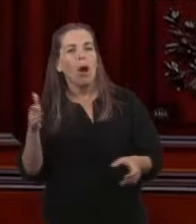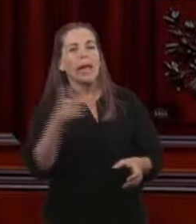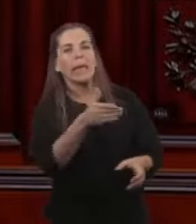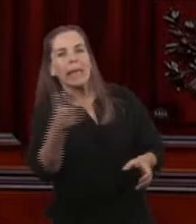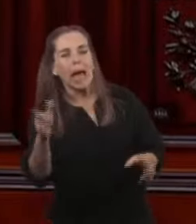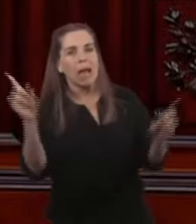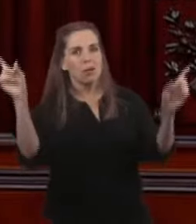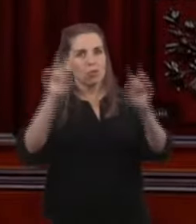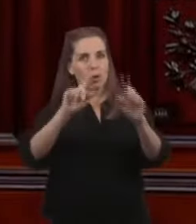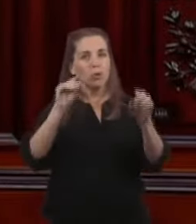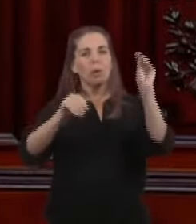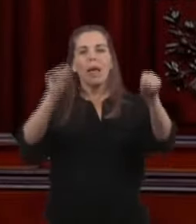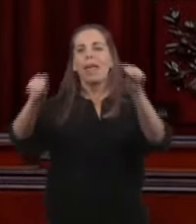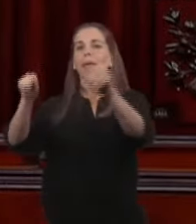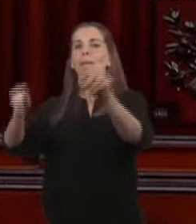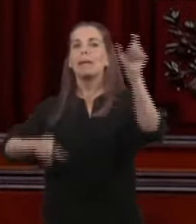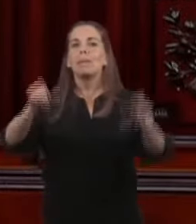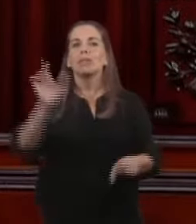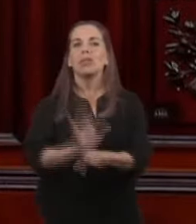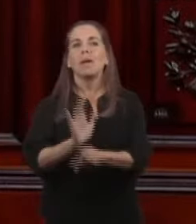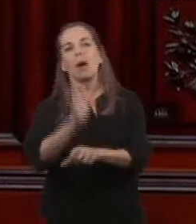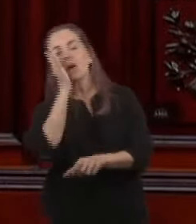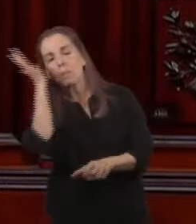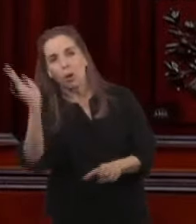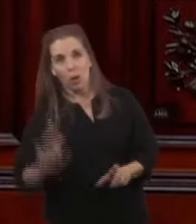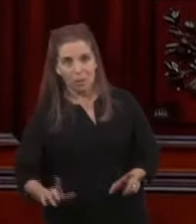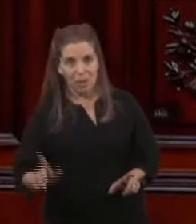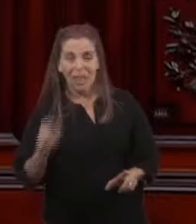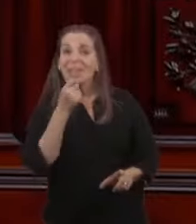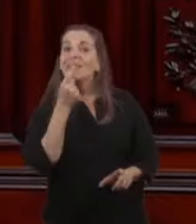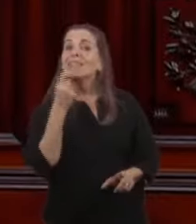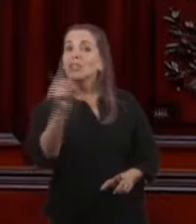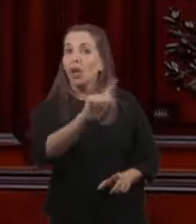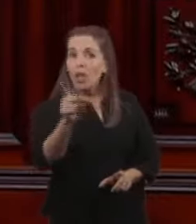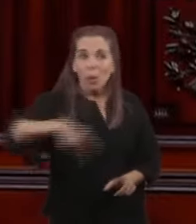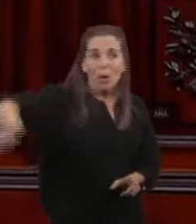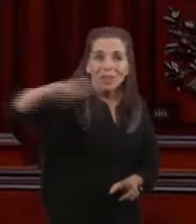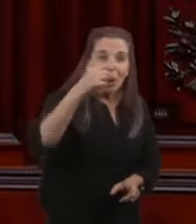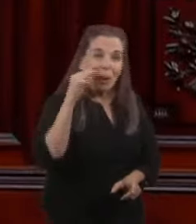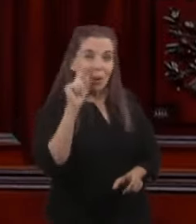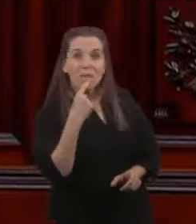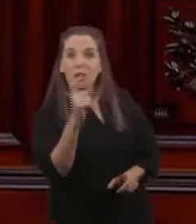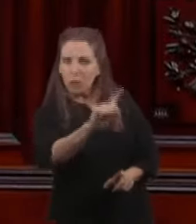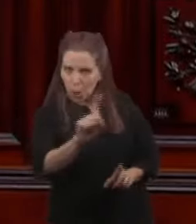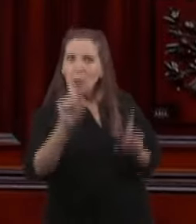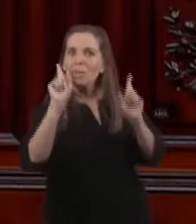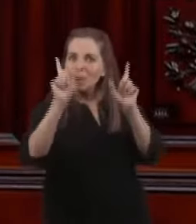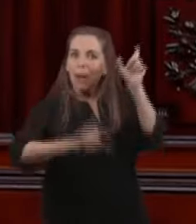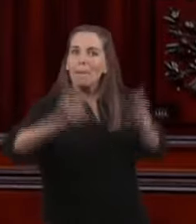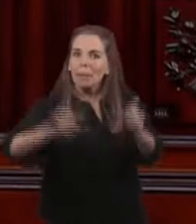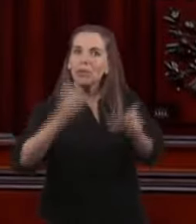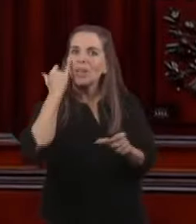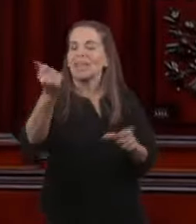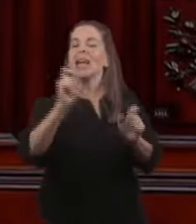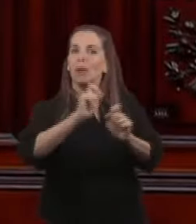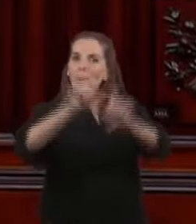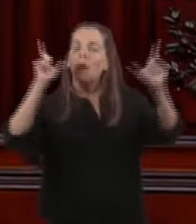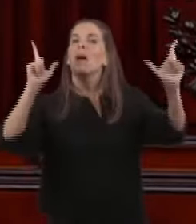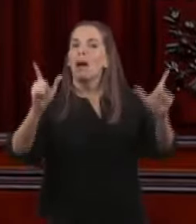despertar leones y les cuento Que si no lo han visto o no lo quieren ver los leones han despertado